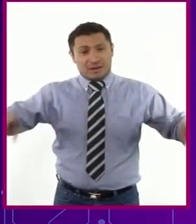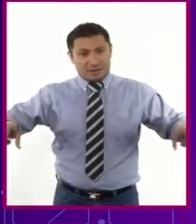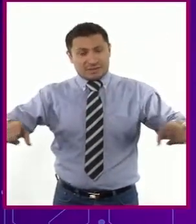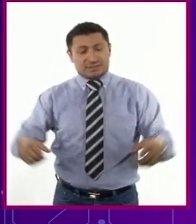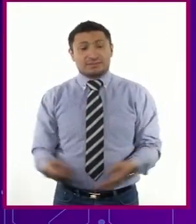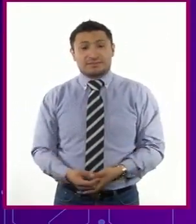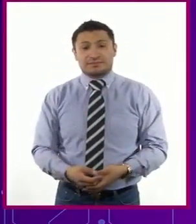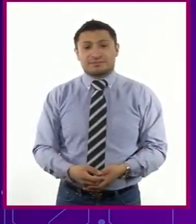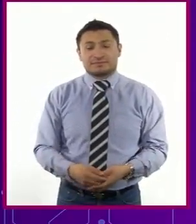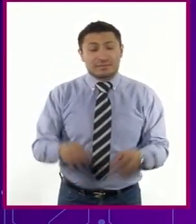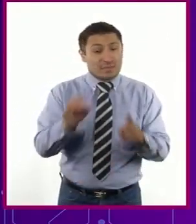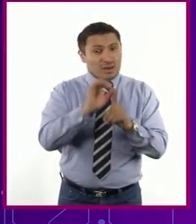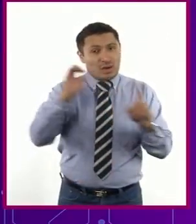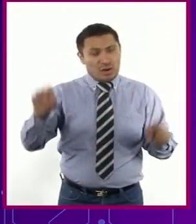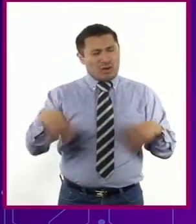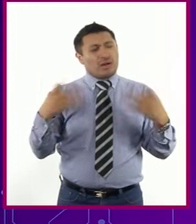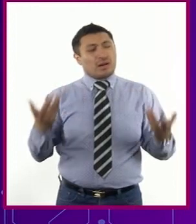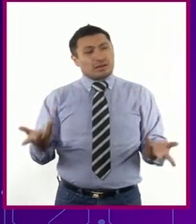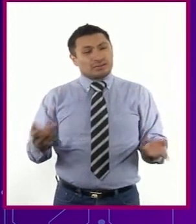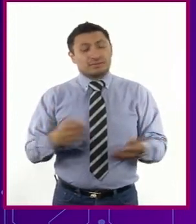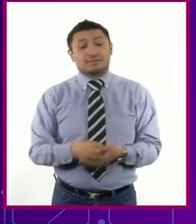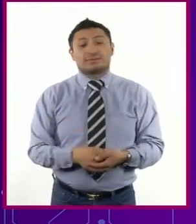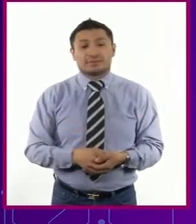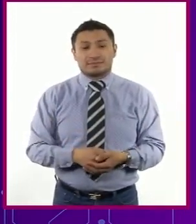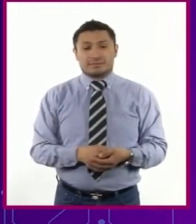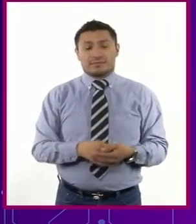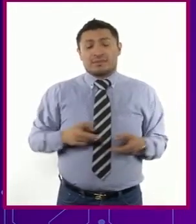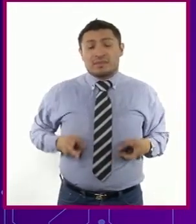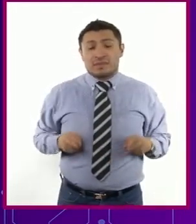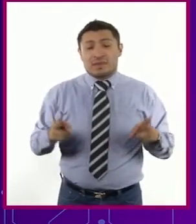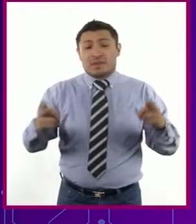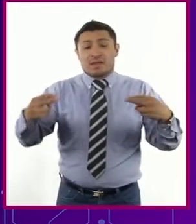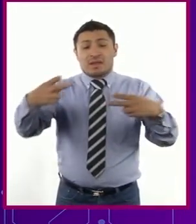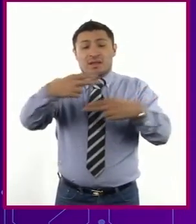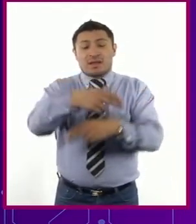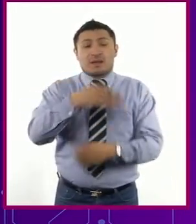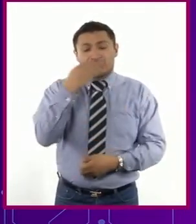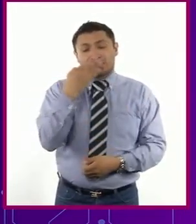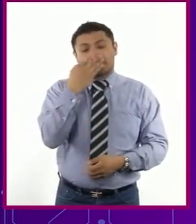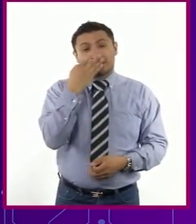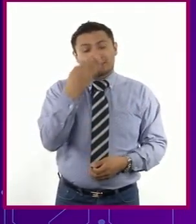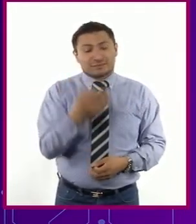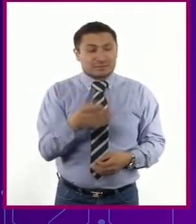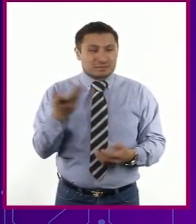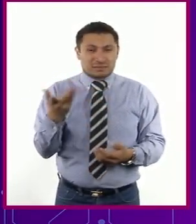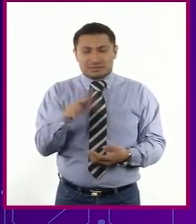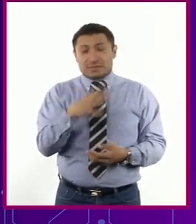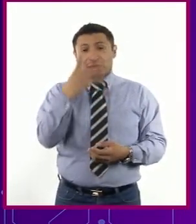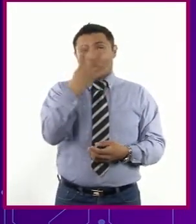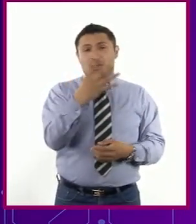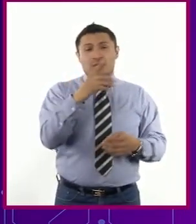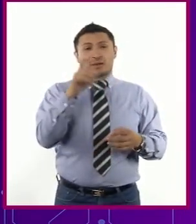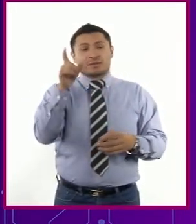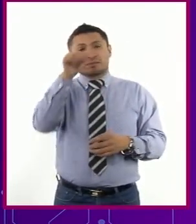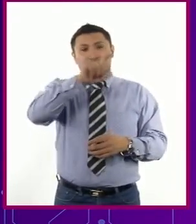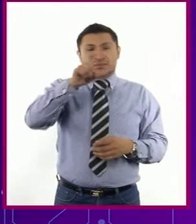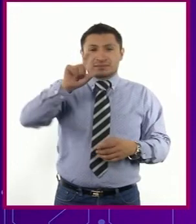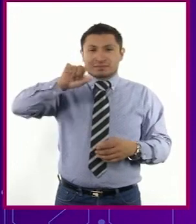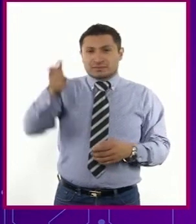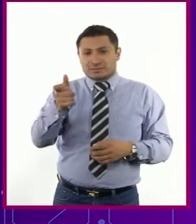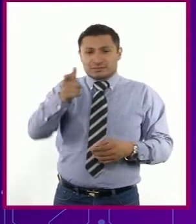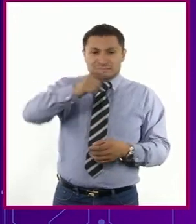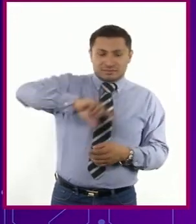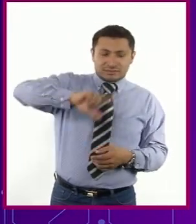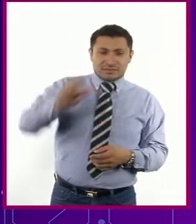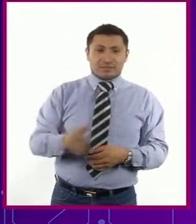El patrón del decorado es el siguiente: recortes de figuras de flor formados por 4 semicírculos de 10